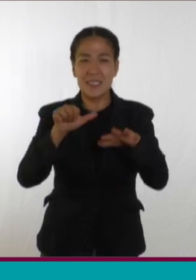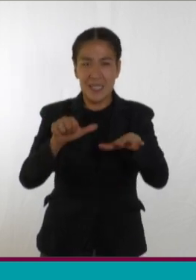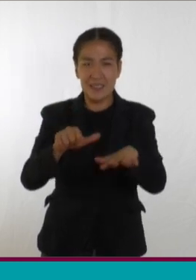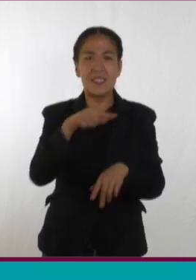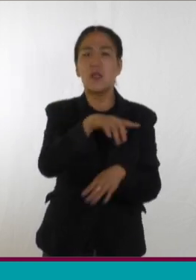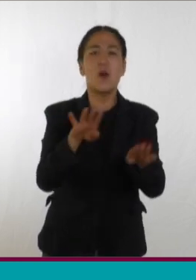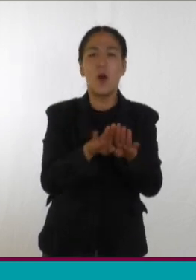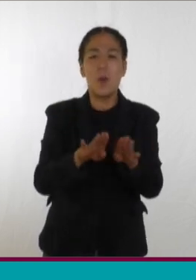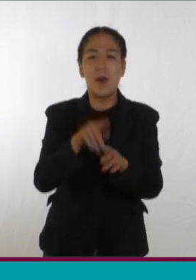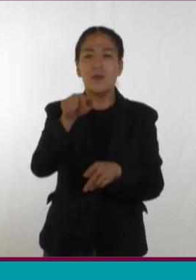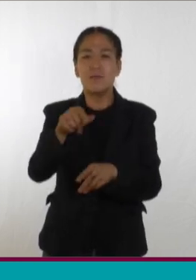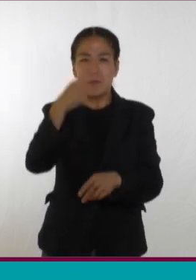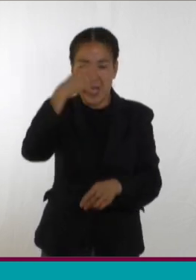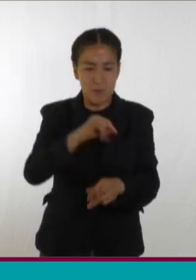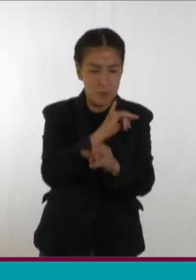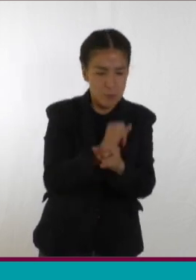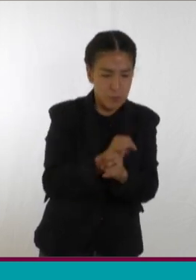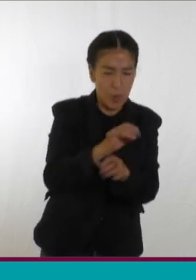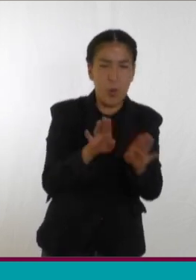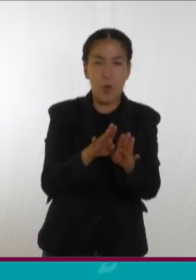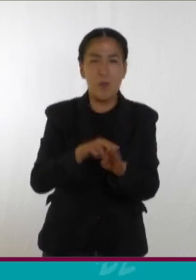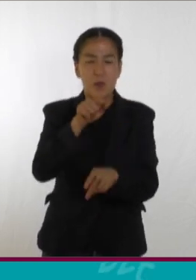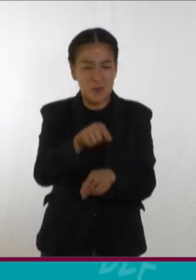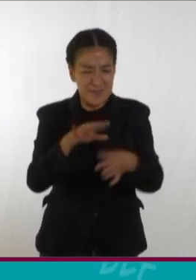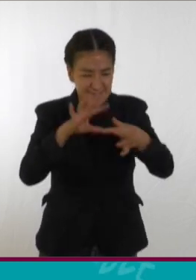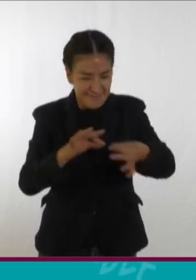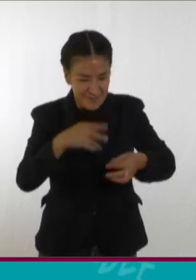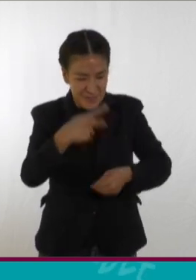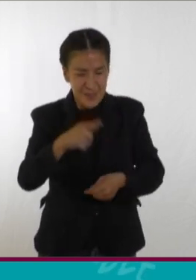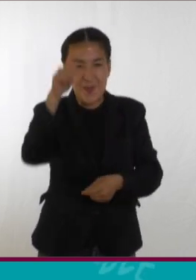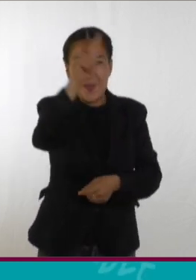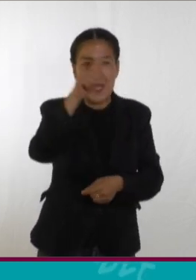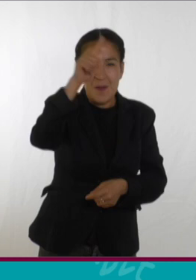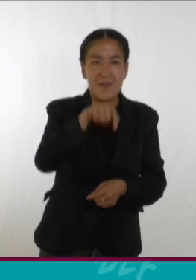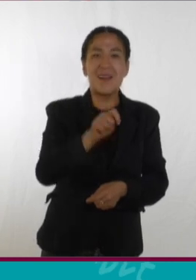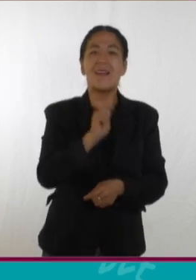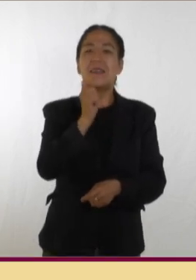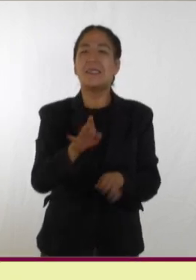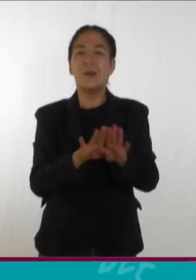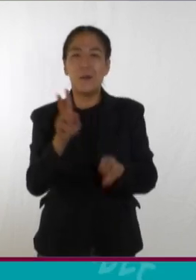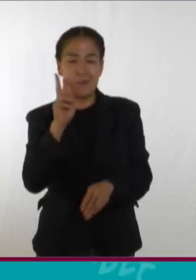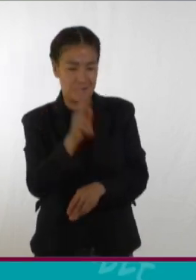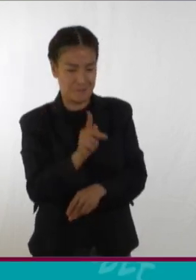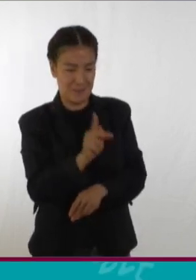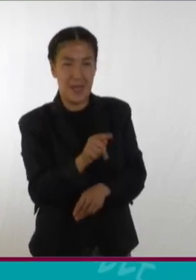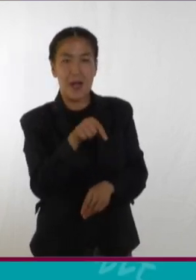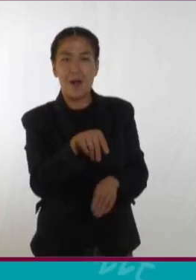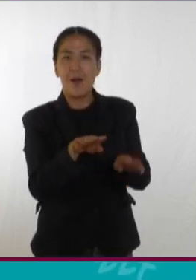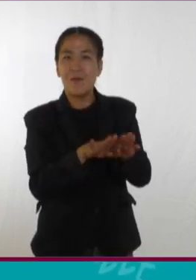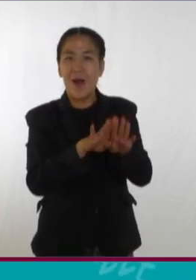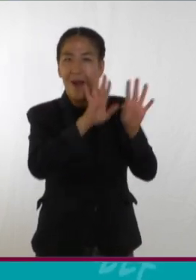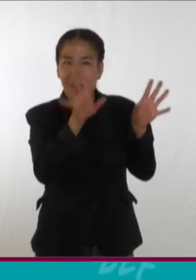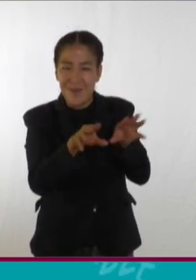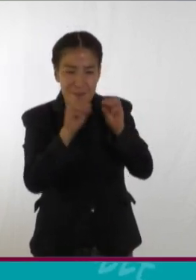XVI, producto de esta necesidad humana de encontrar una explicación lógica a aquello que, a simple vista,